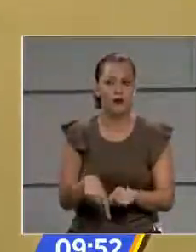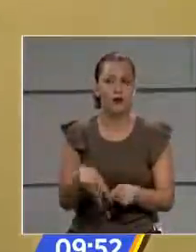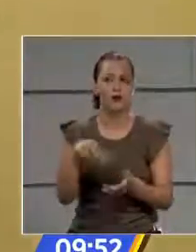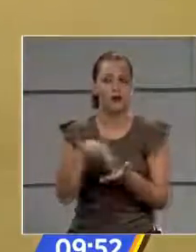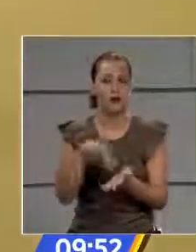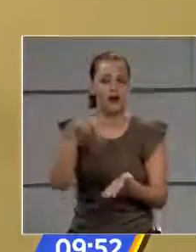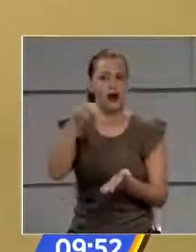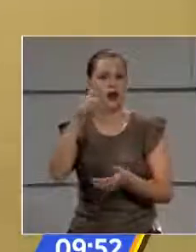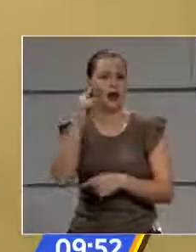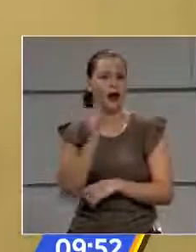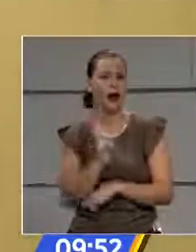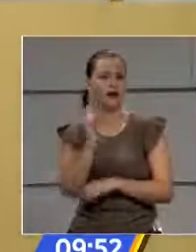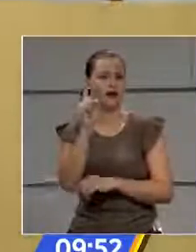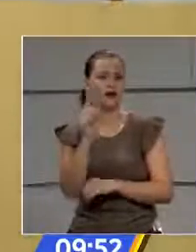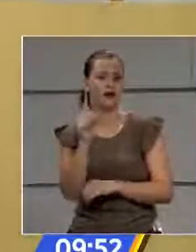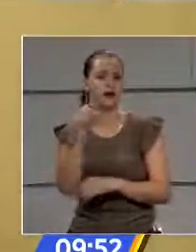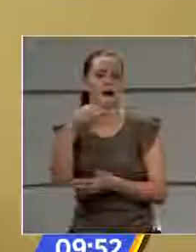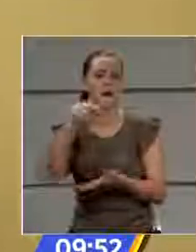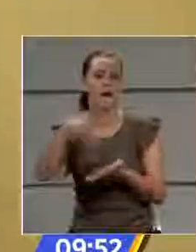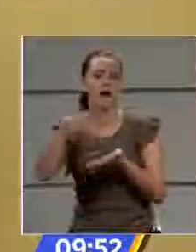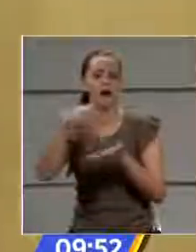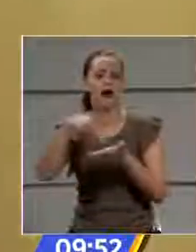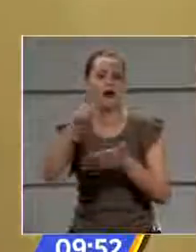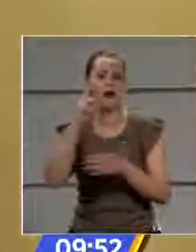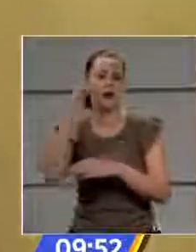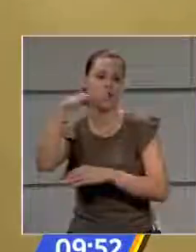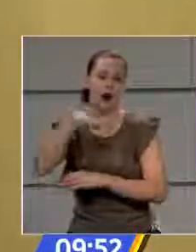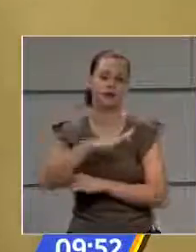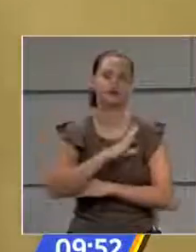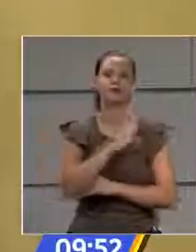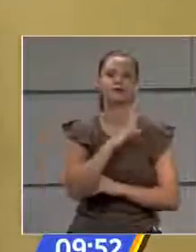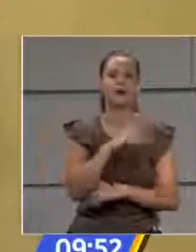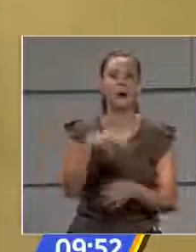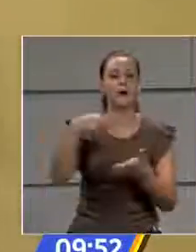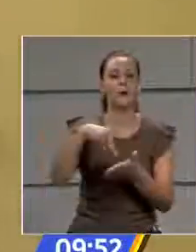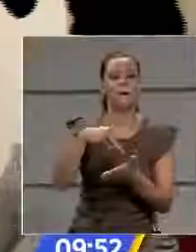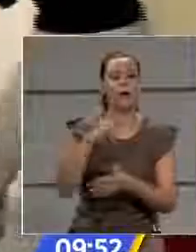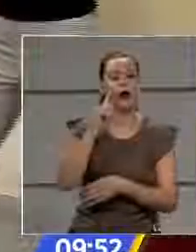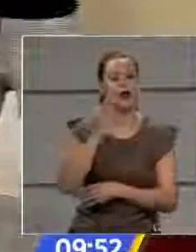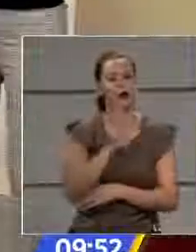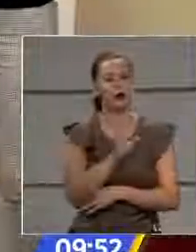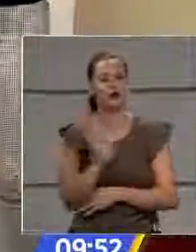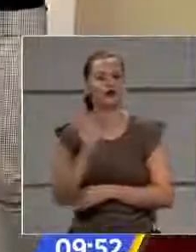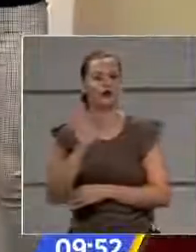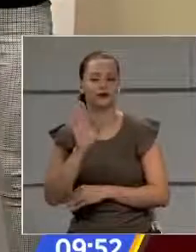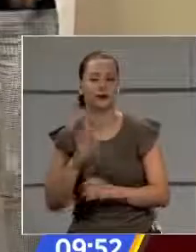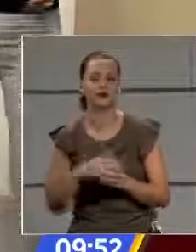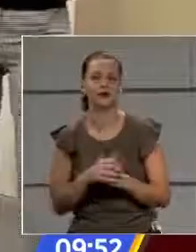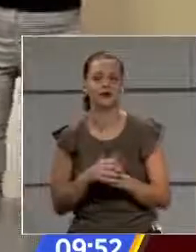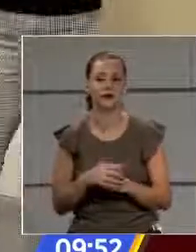Pa' arriba. Bailando. Pa' un lado. Bailando. Pa' el otro.